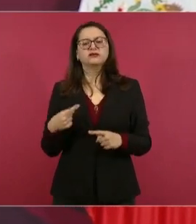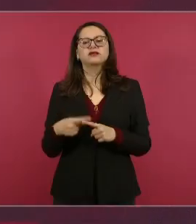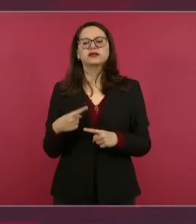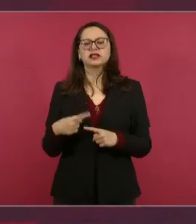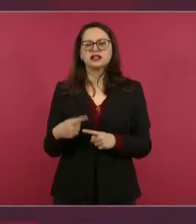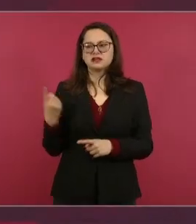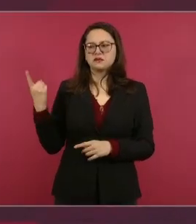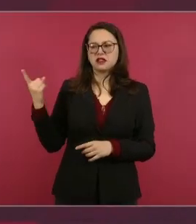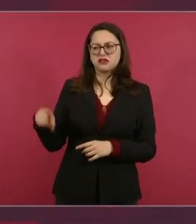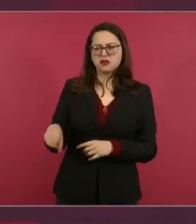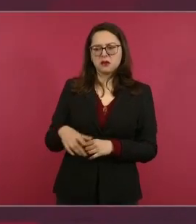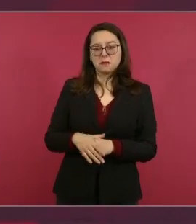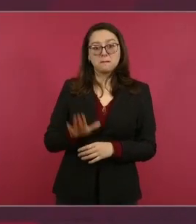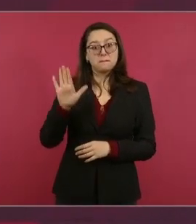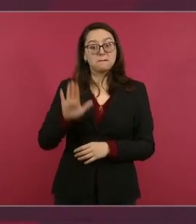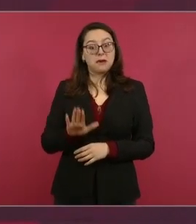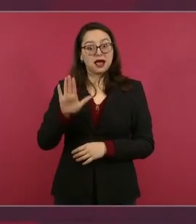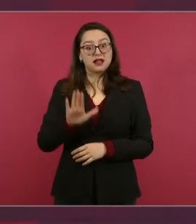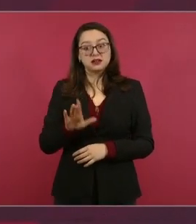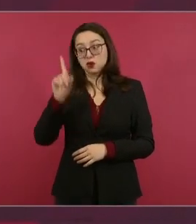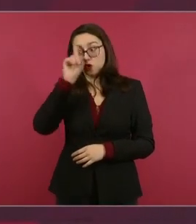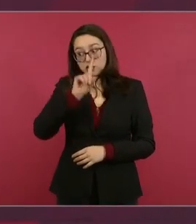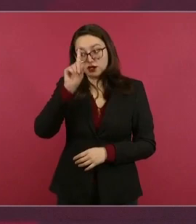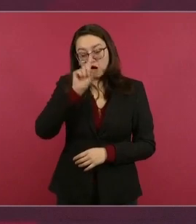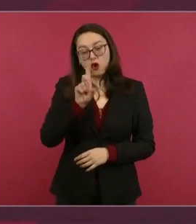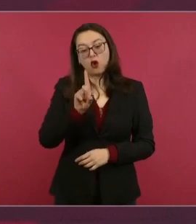asesorado Diego Fernández de Ceballos.